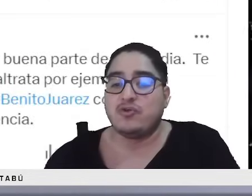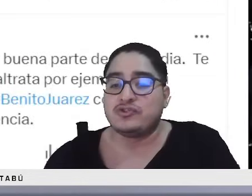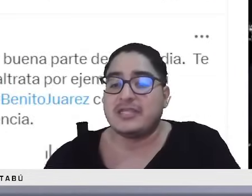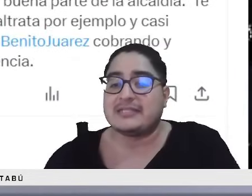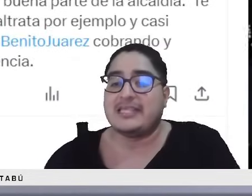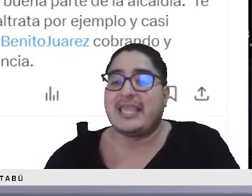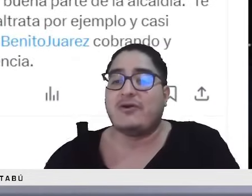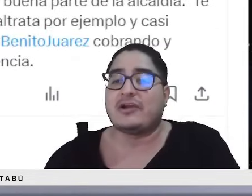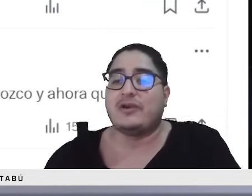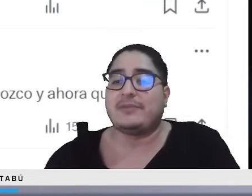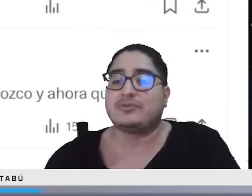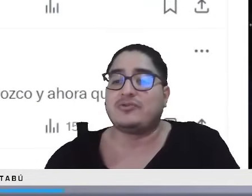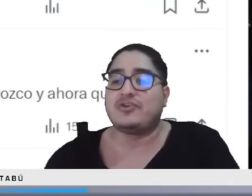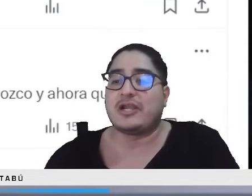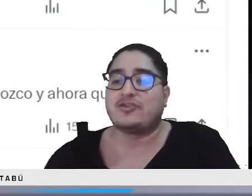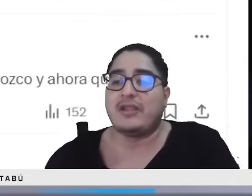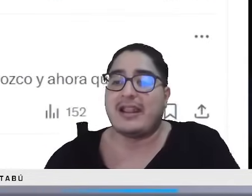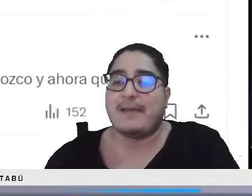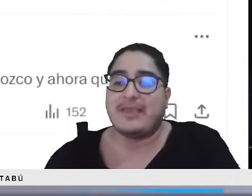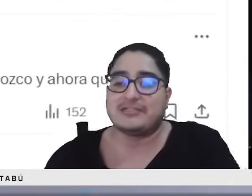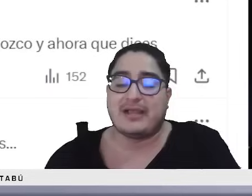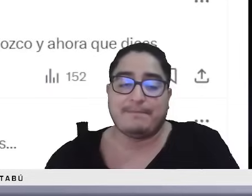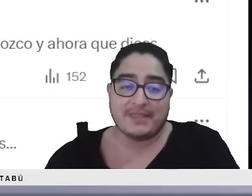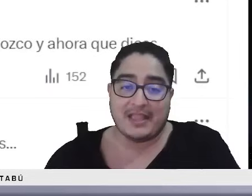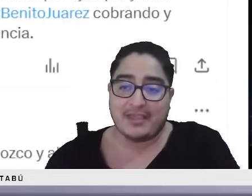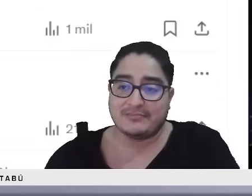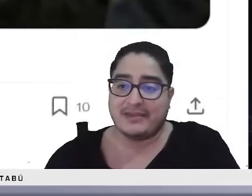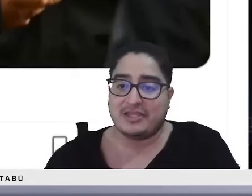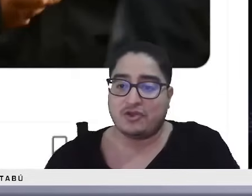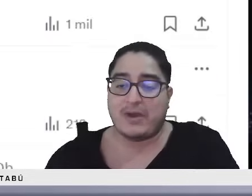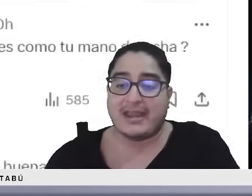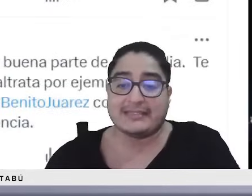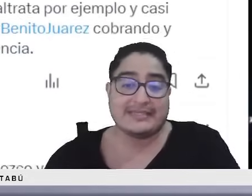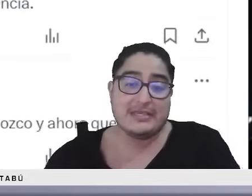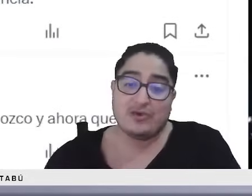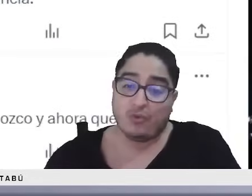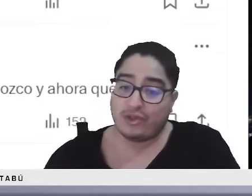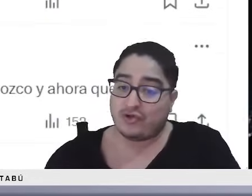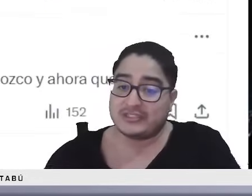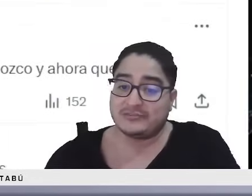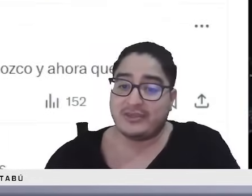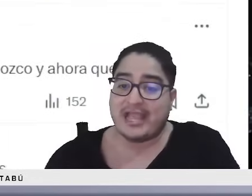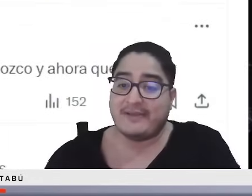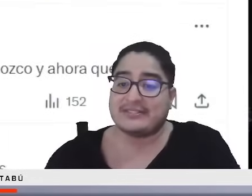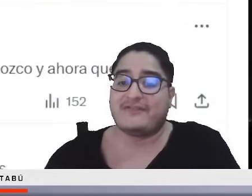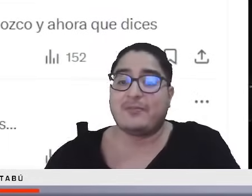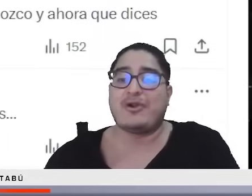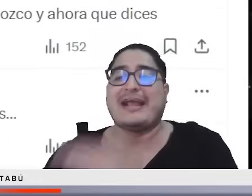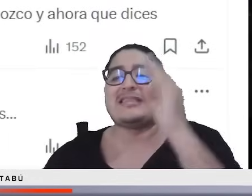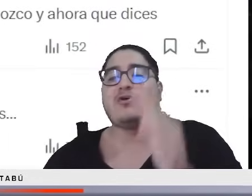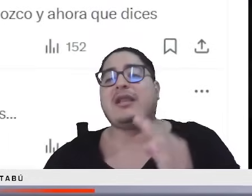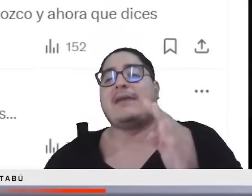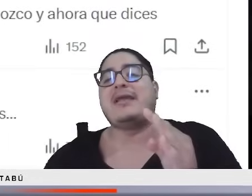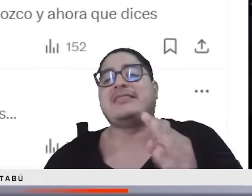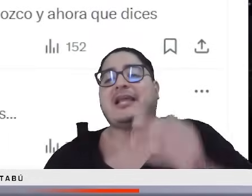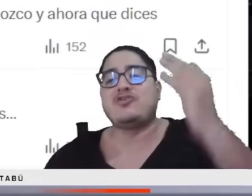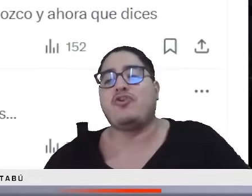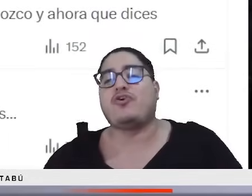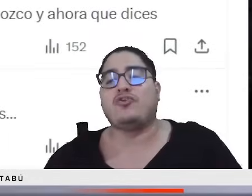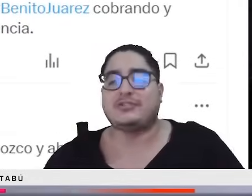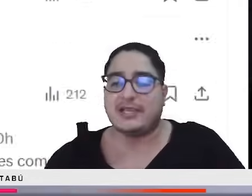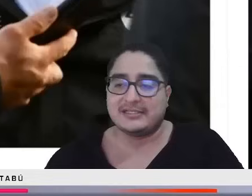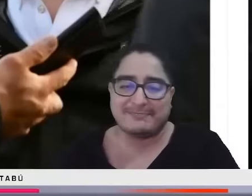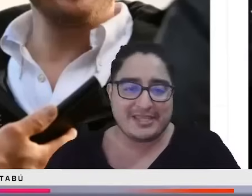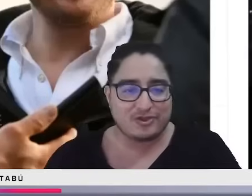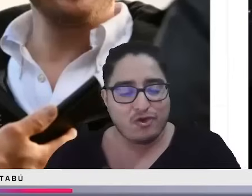de las denuncias y qué onda con la prostitución que tolera la misma Benito Juárez. Uy, cosas muy graves, y afirmó categóricamente que